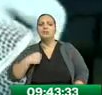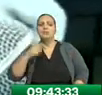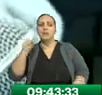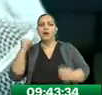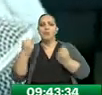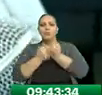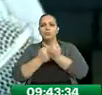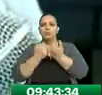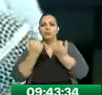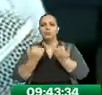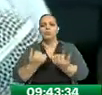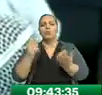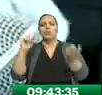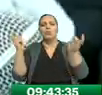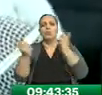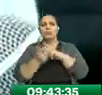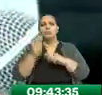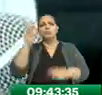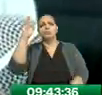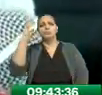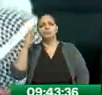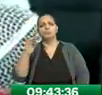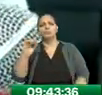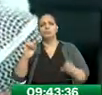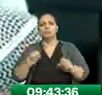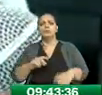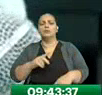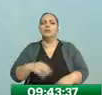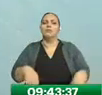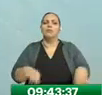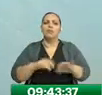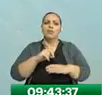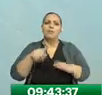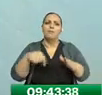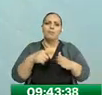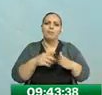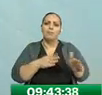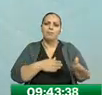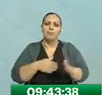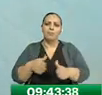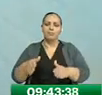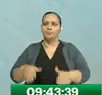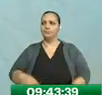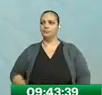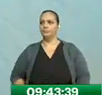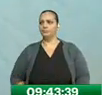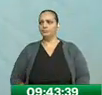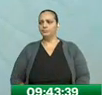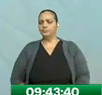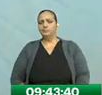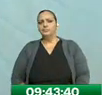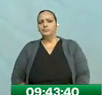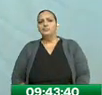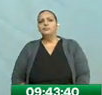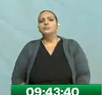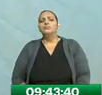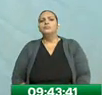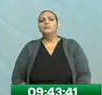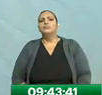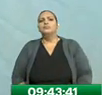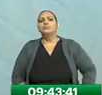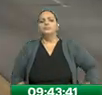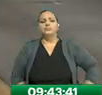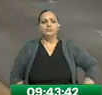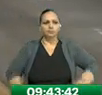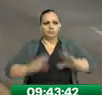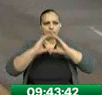protocolos que se deben aplicar a partir del día lunes. Esta es responsabilidad de todos. Entre las resoluciones para el cambio de semáforo, el COE de